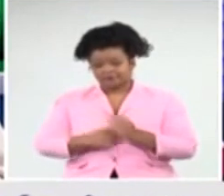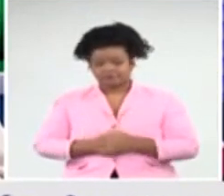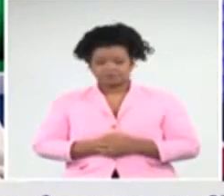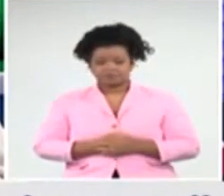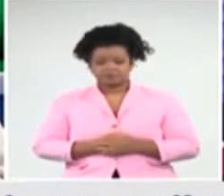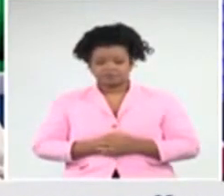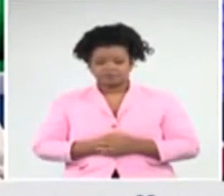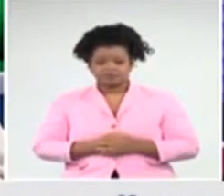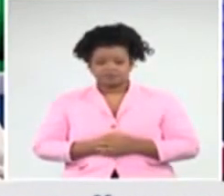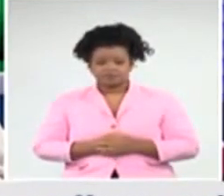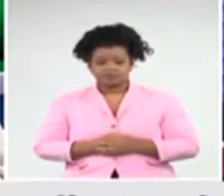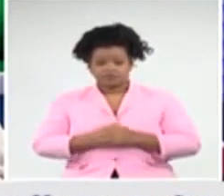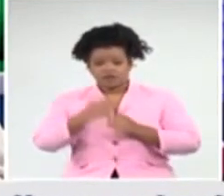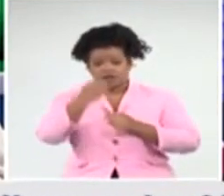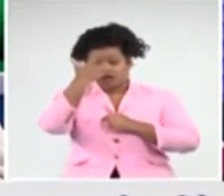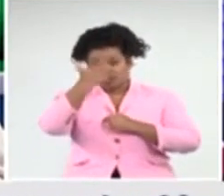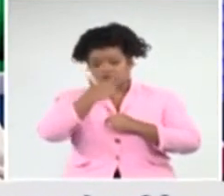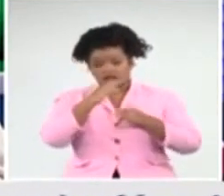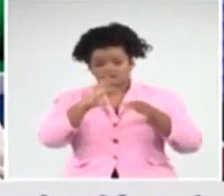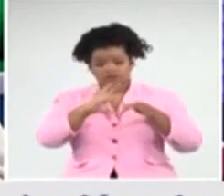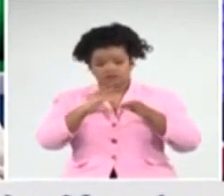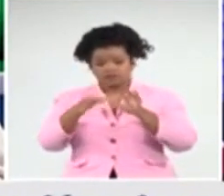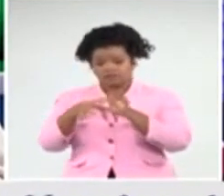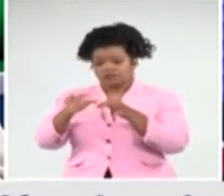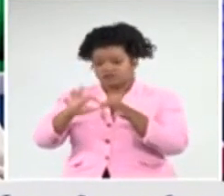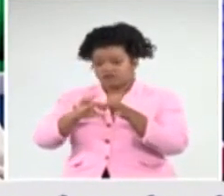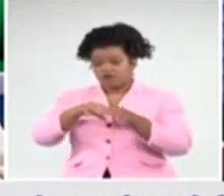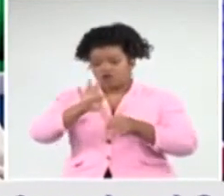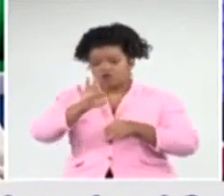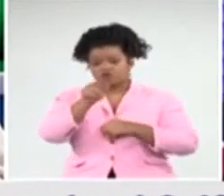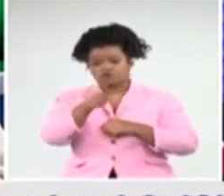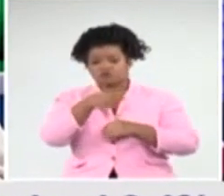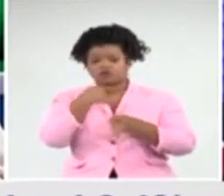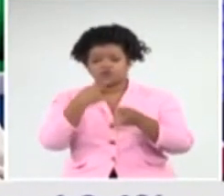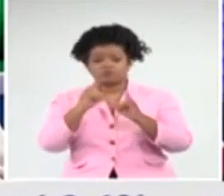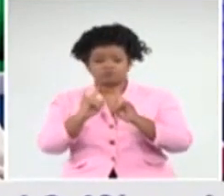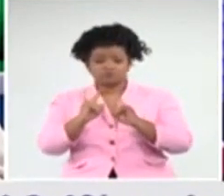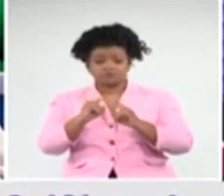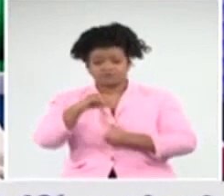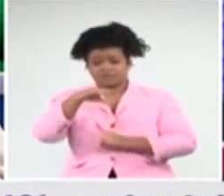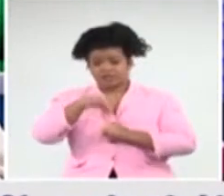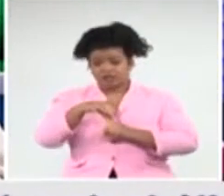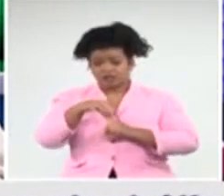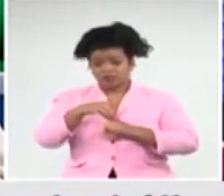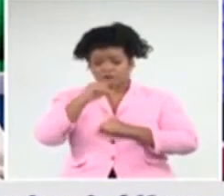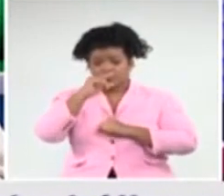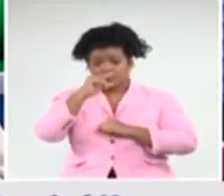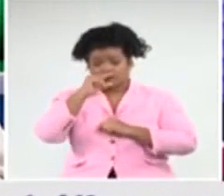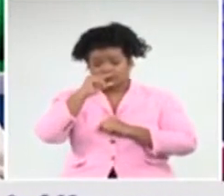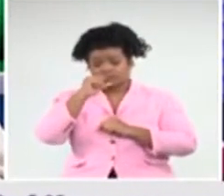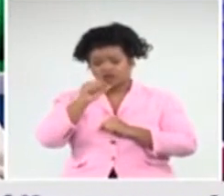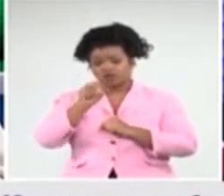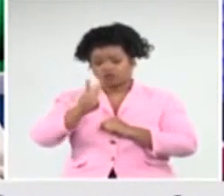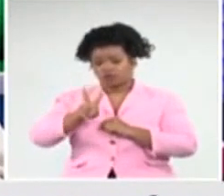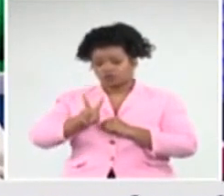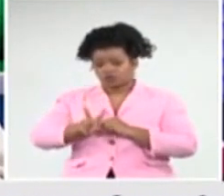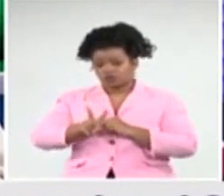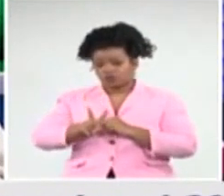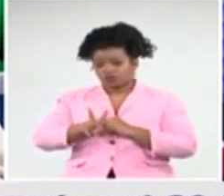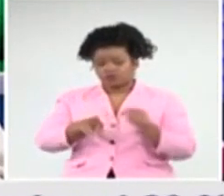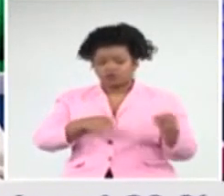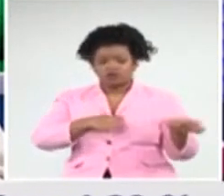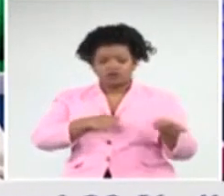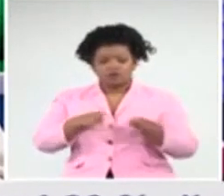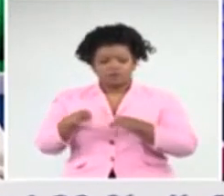Artemisa fallecen 8 personas, de San Cristóbal y Bauta 2 personas de cada uno, y en el caso